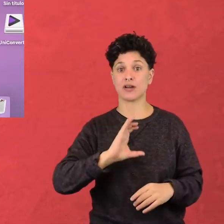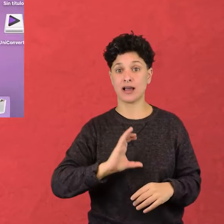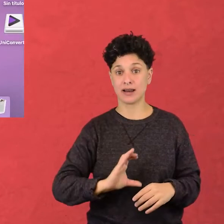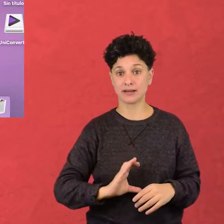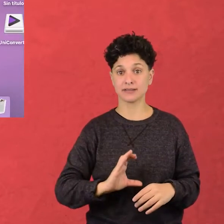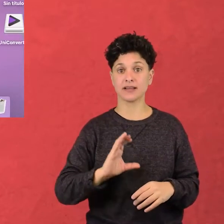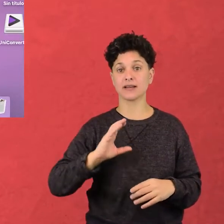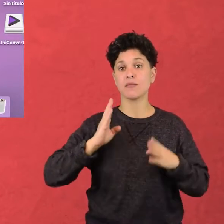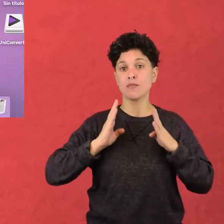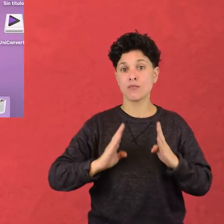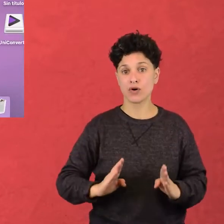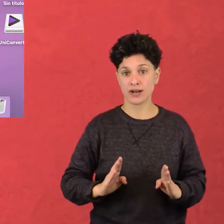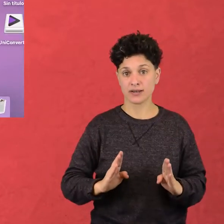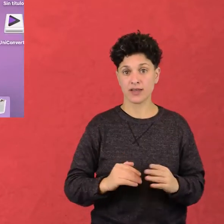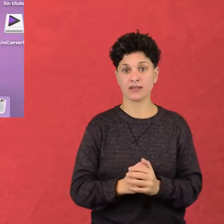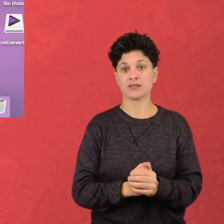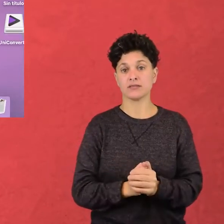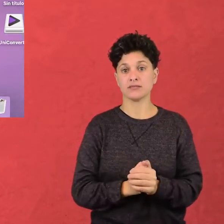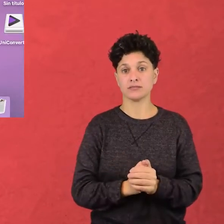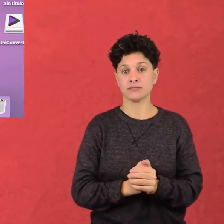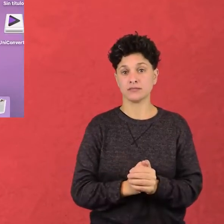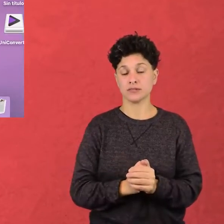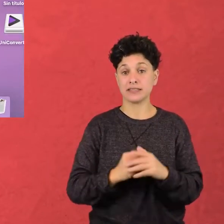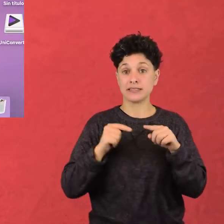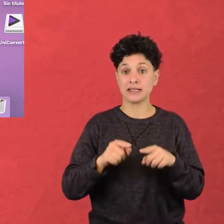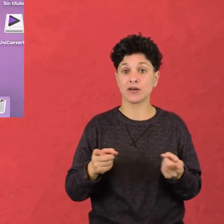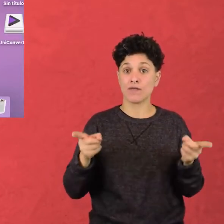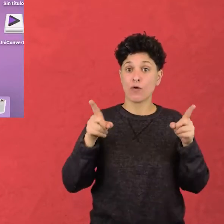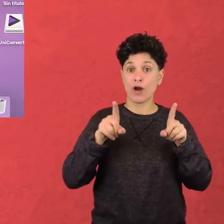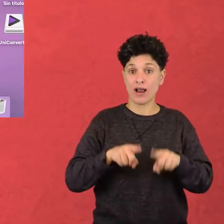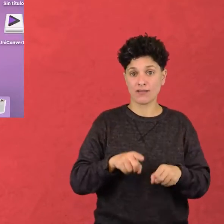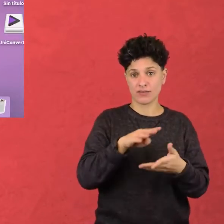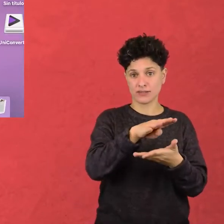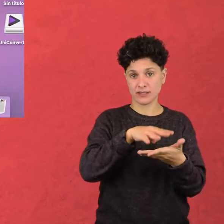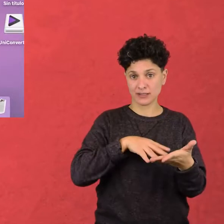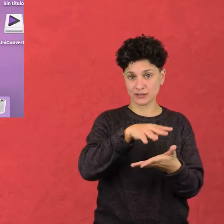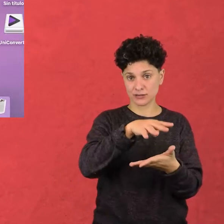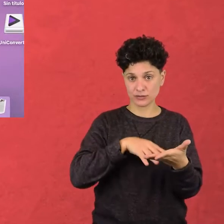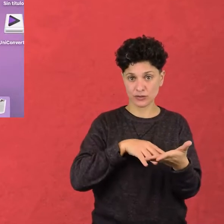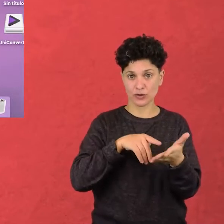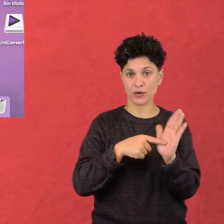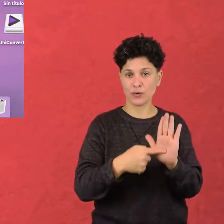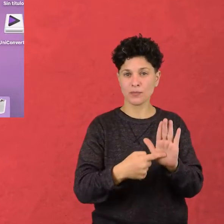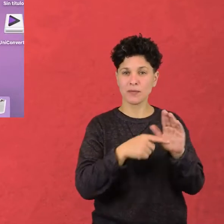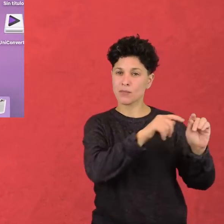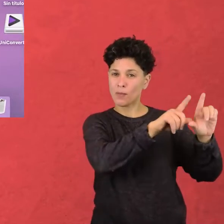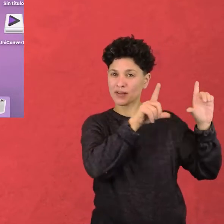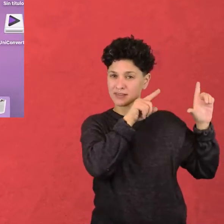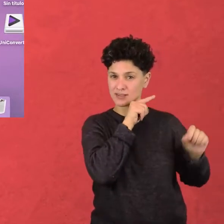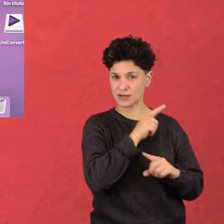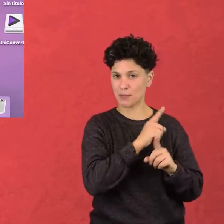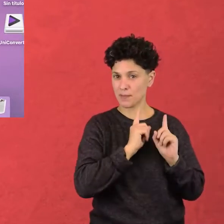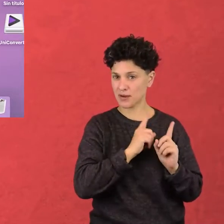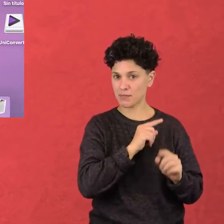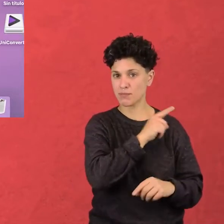carácter, moralidad. Y acá, si volvemos a este texto que tengo en pantalla, dice que